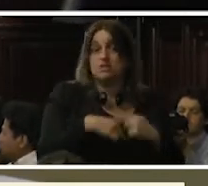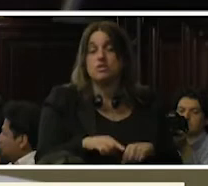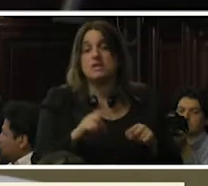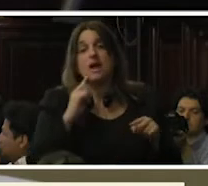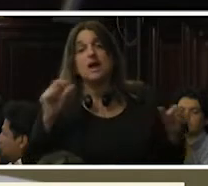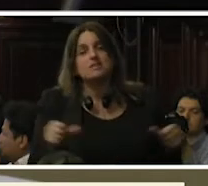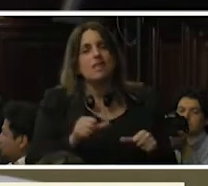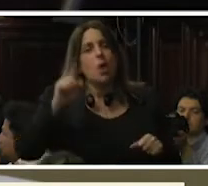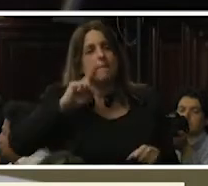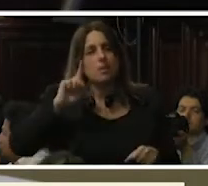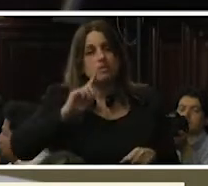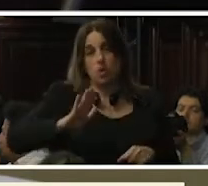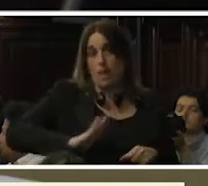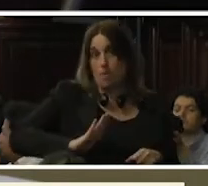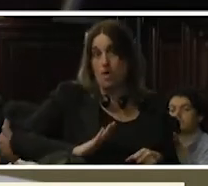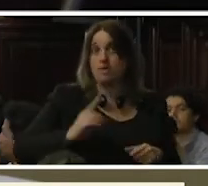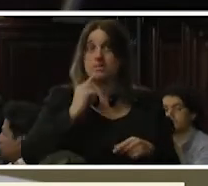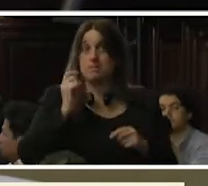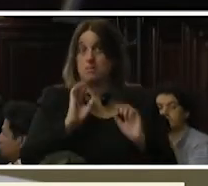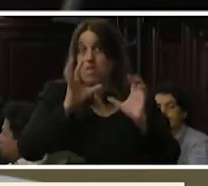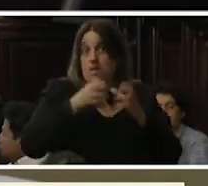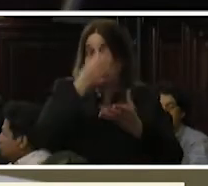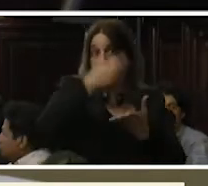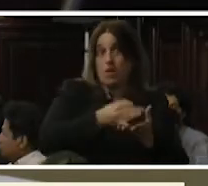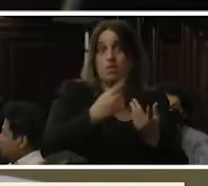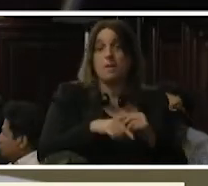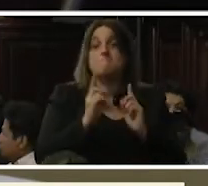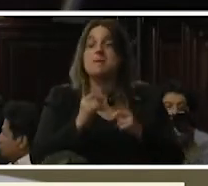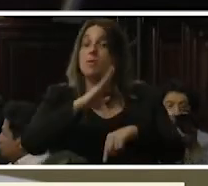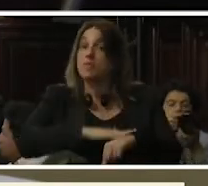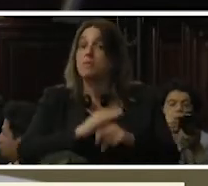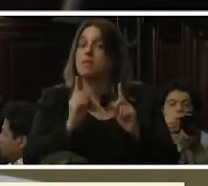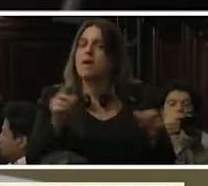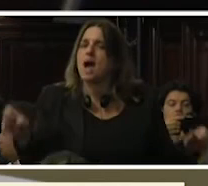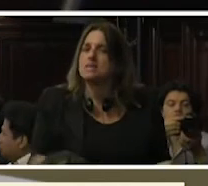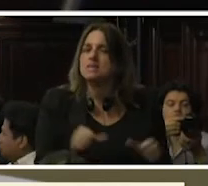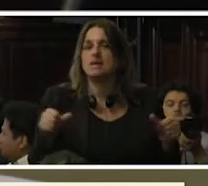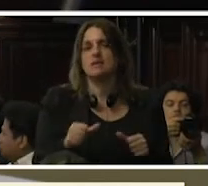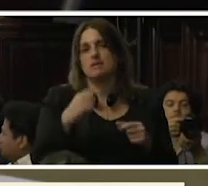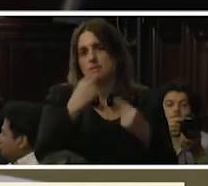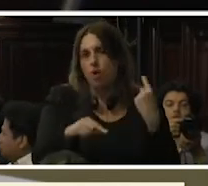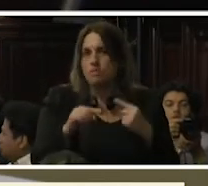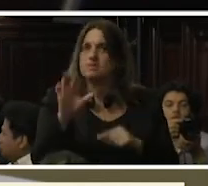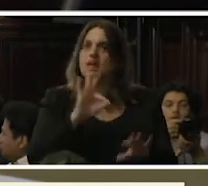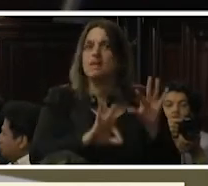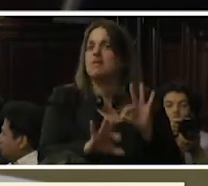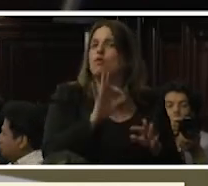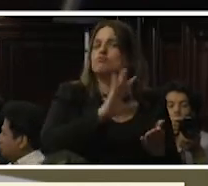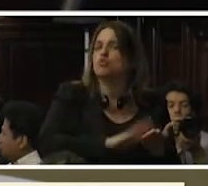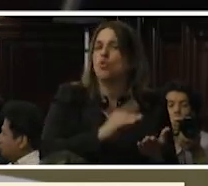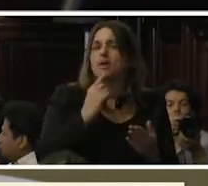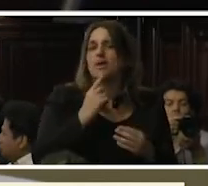las mujeres pertenecientes a estos pueblos. Asimismo, deben establecer mecanismos efectivos para la reparación